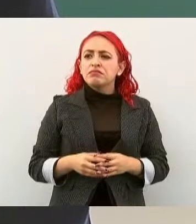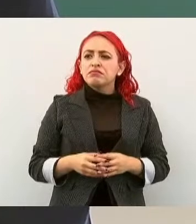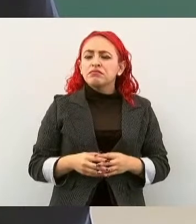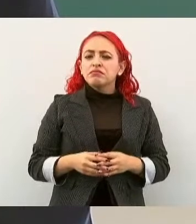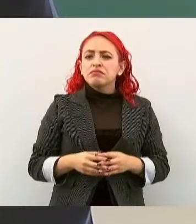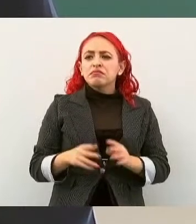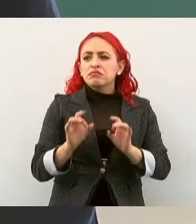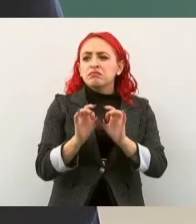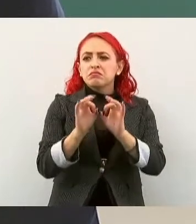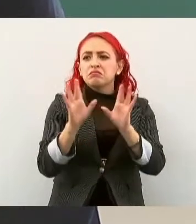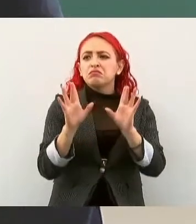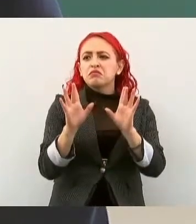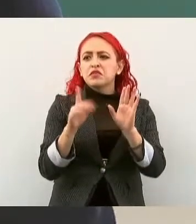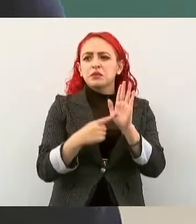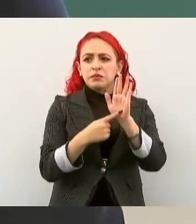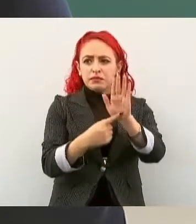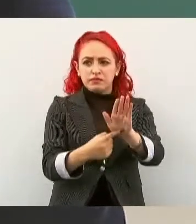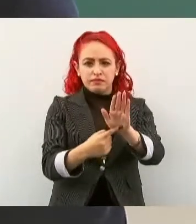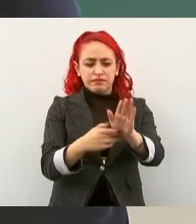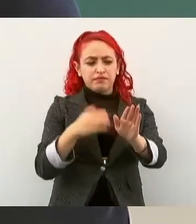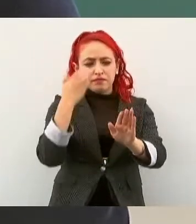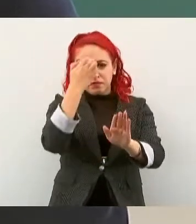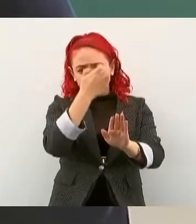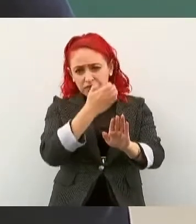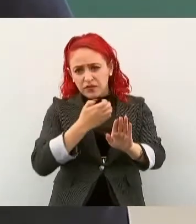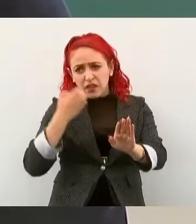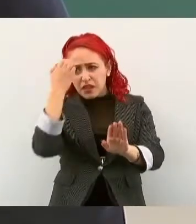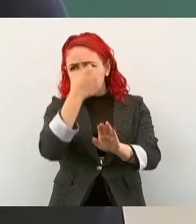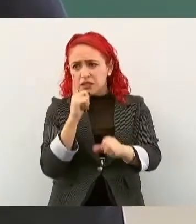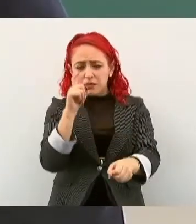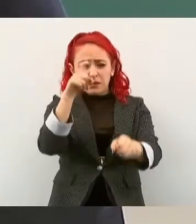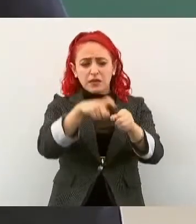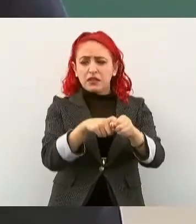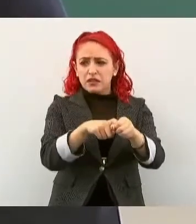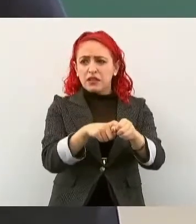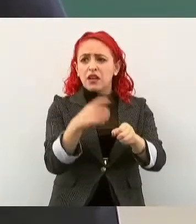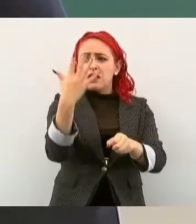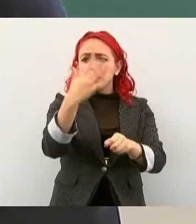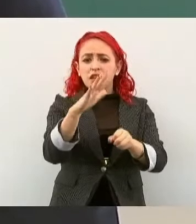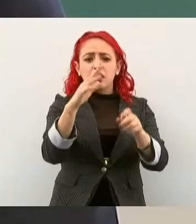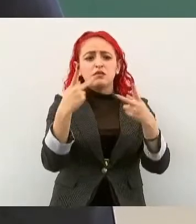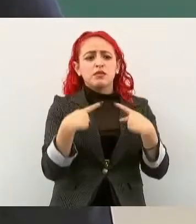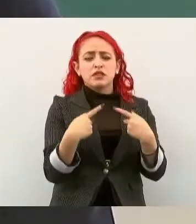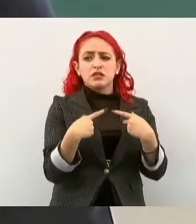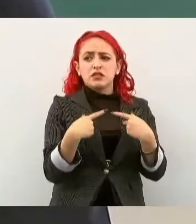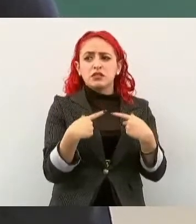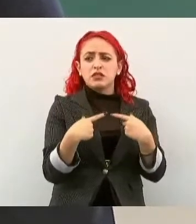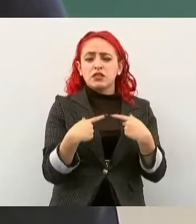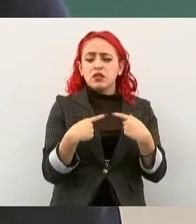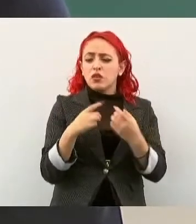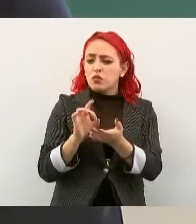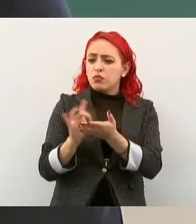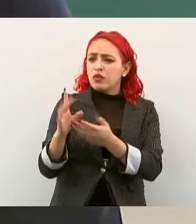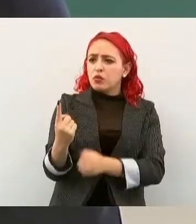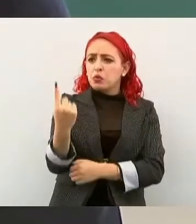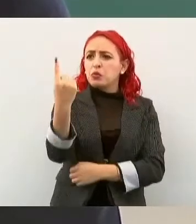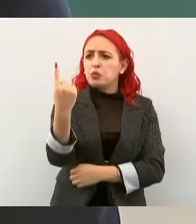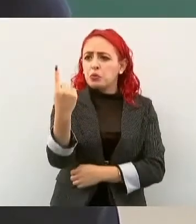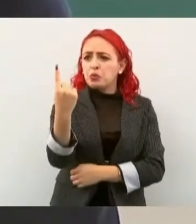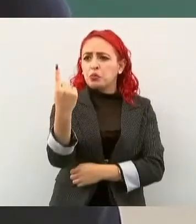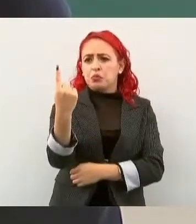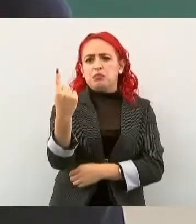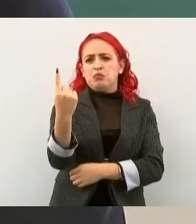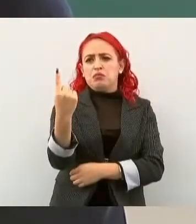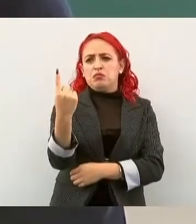Si presentábamos examen de admisión 10, rechazaban a 1. En